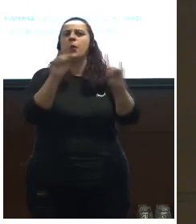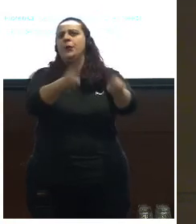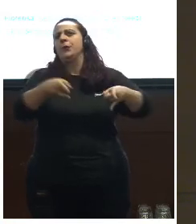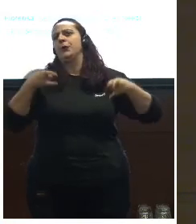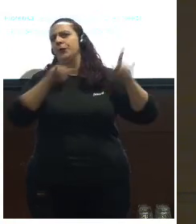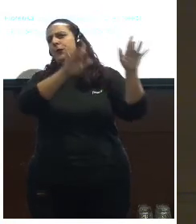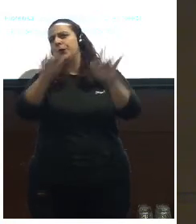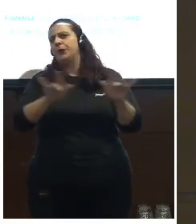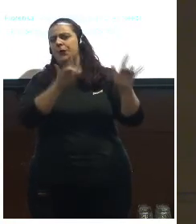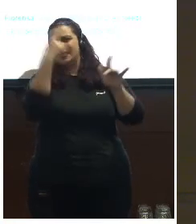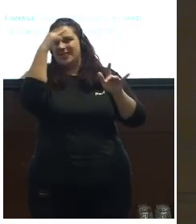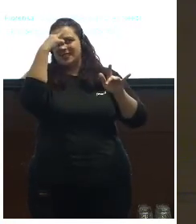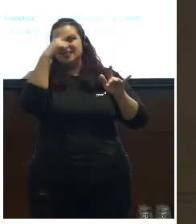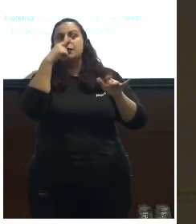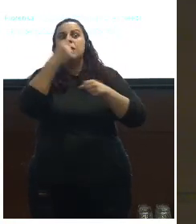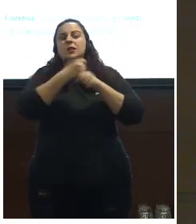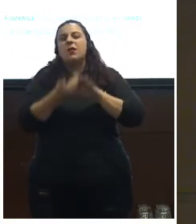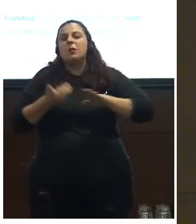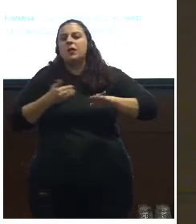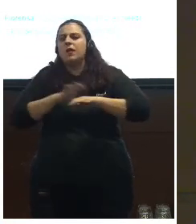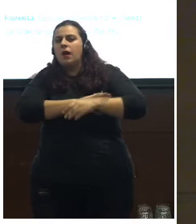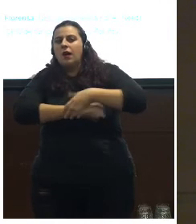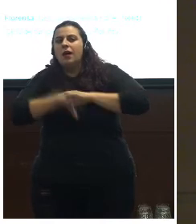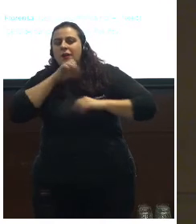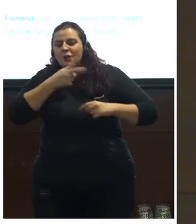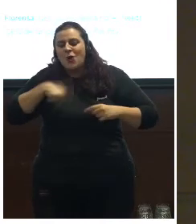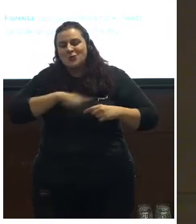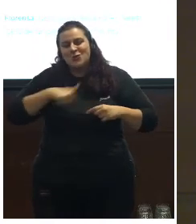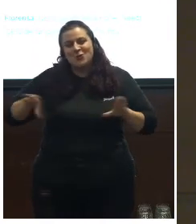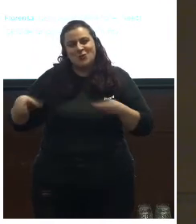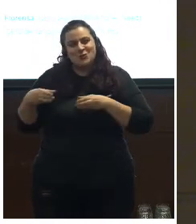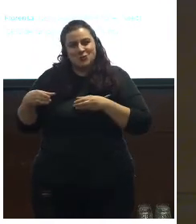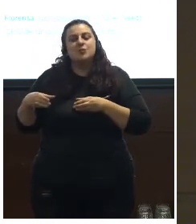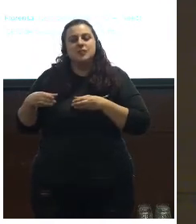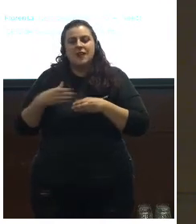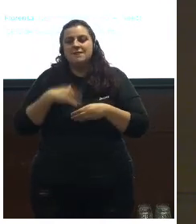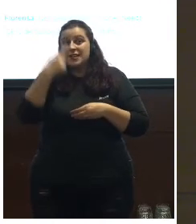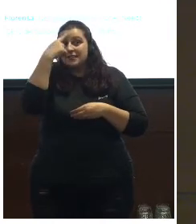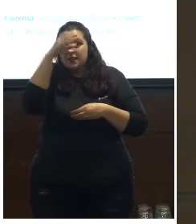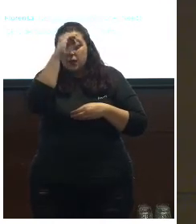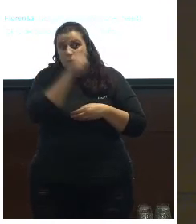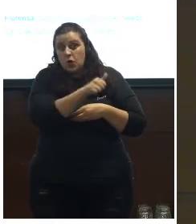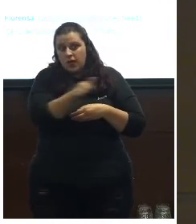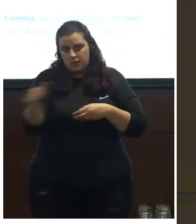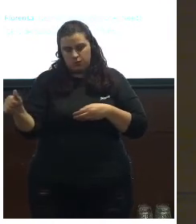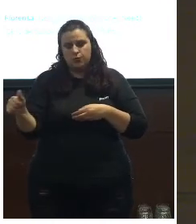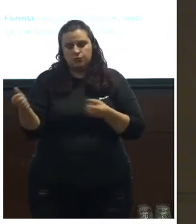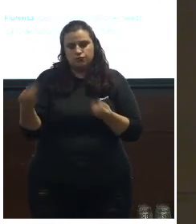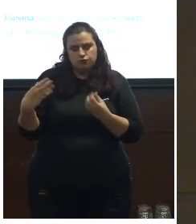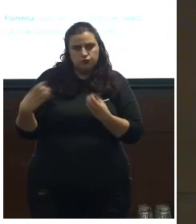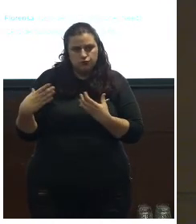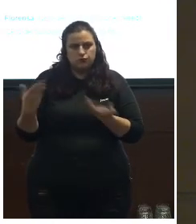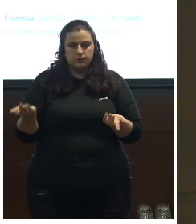So I'd like to know from all of you, what will our roles be in the